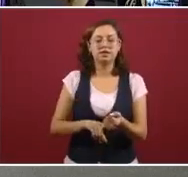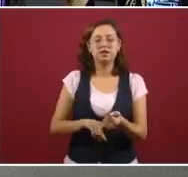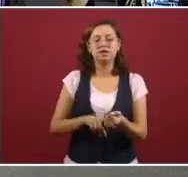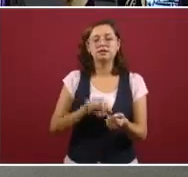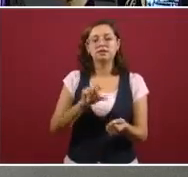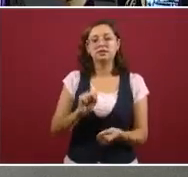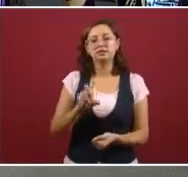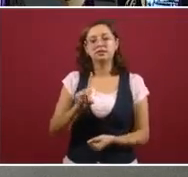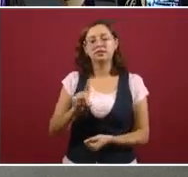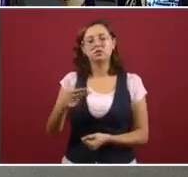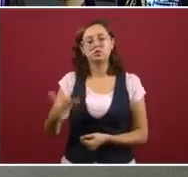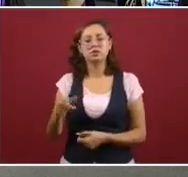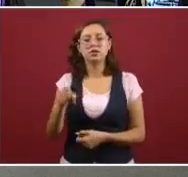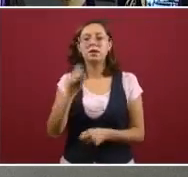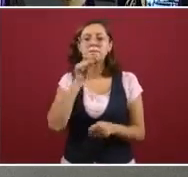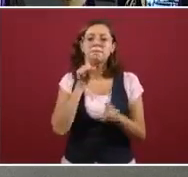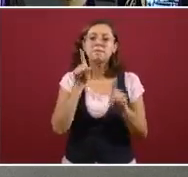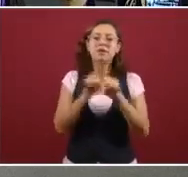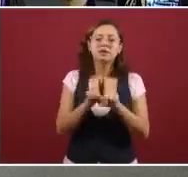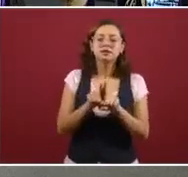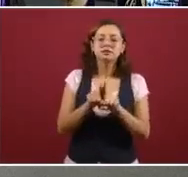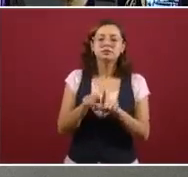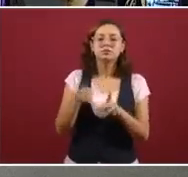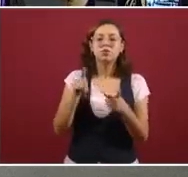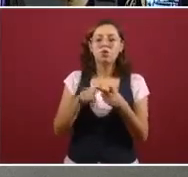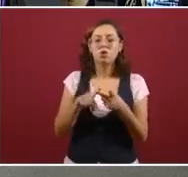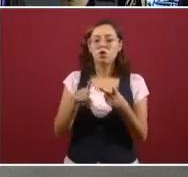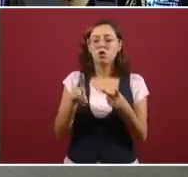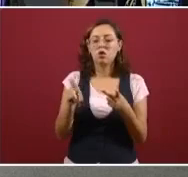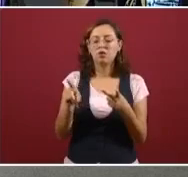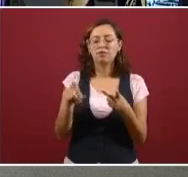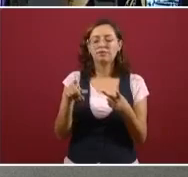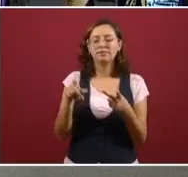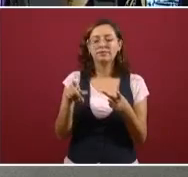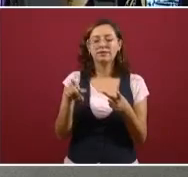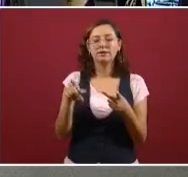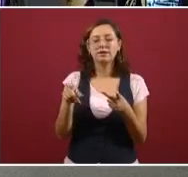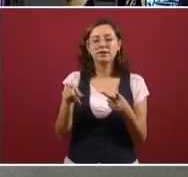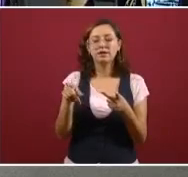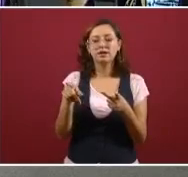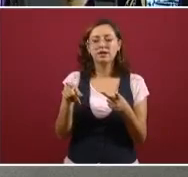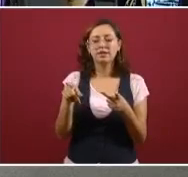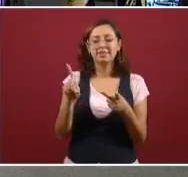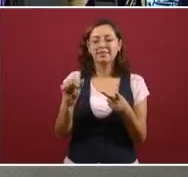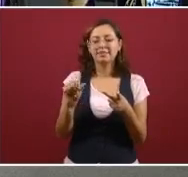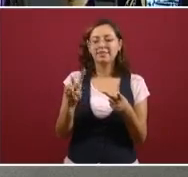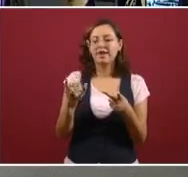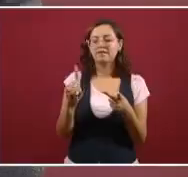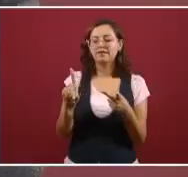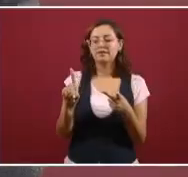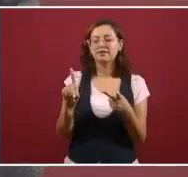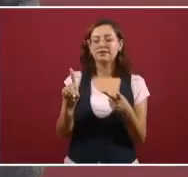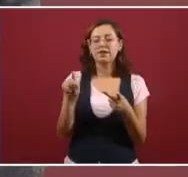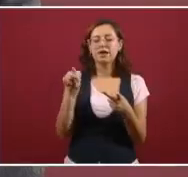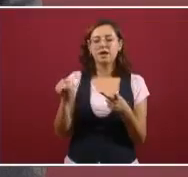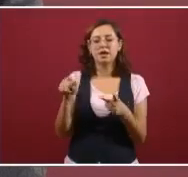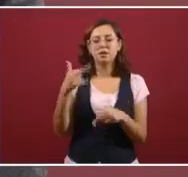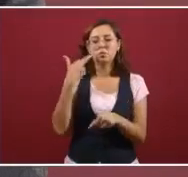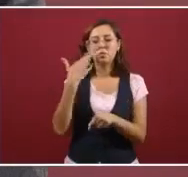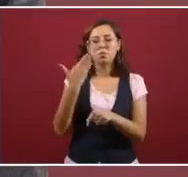Urbano, y David Cervantes, que es especial el responsable